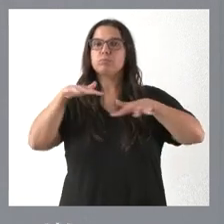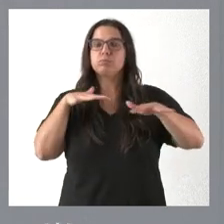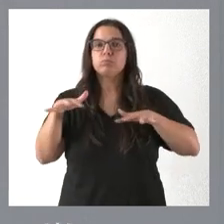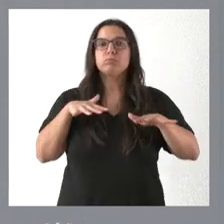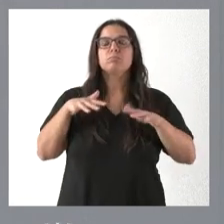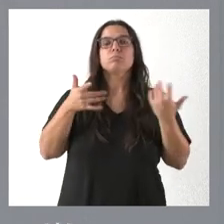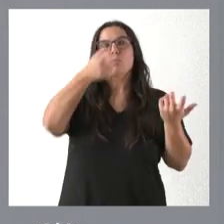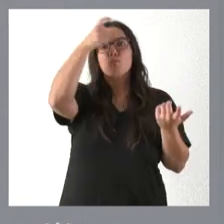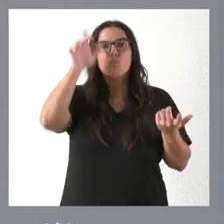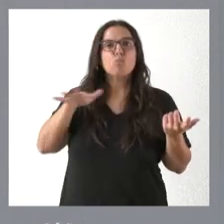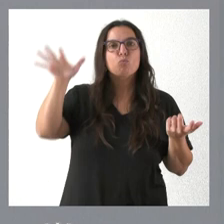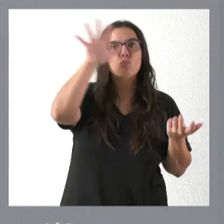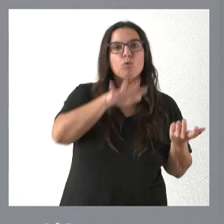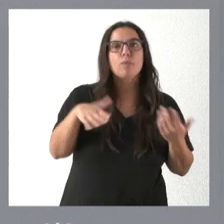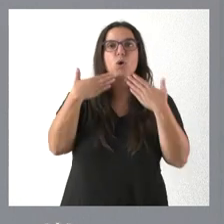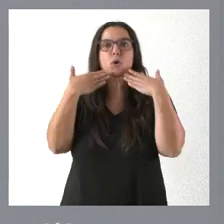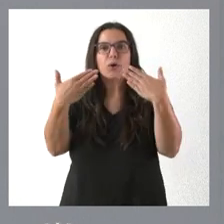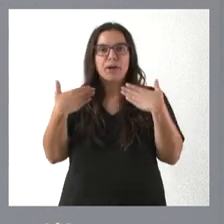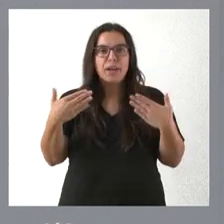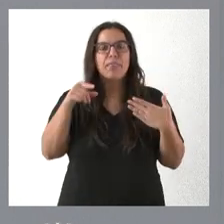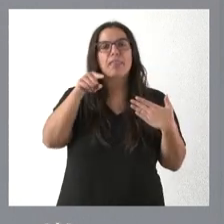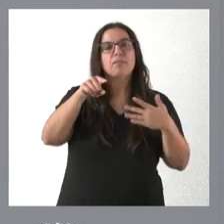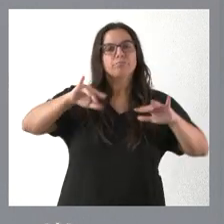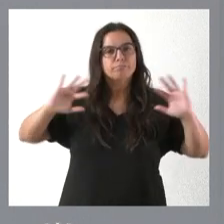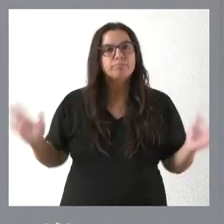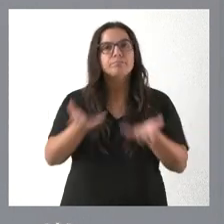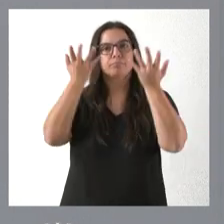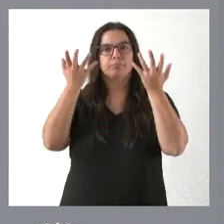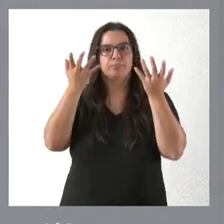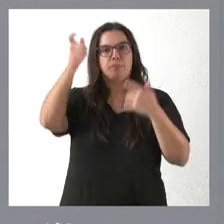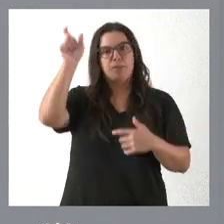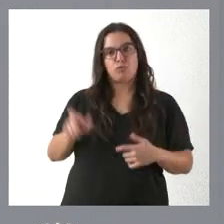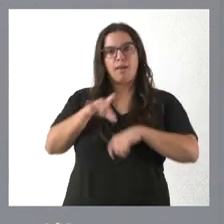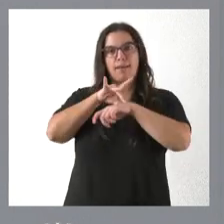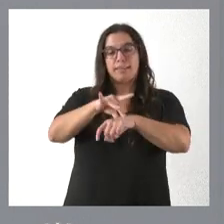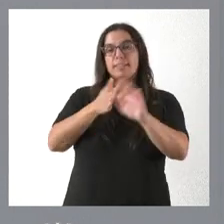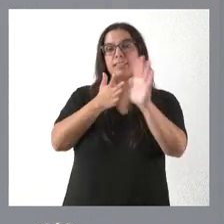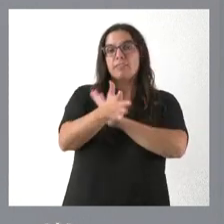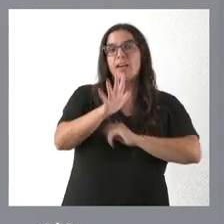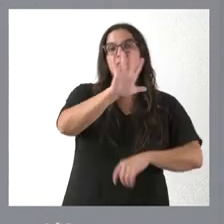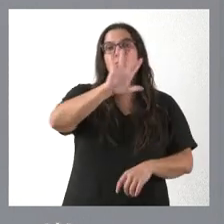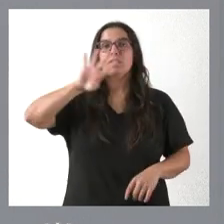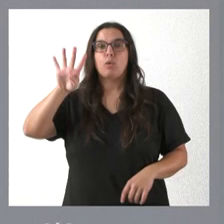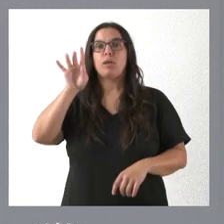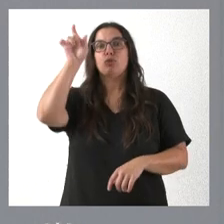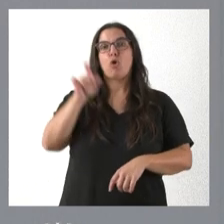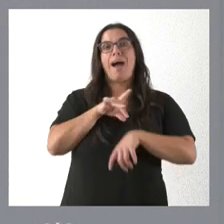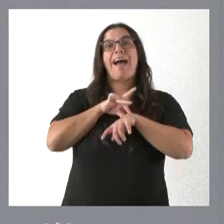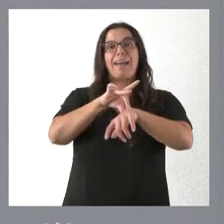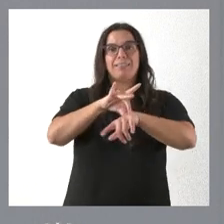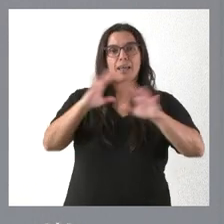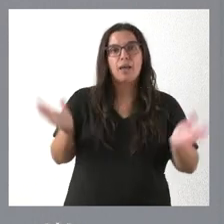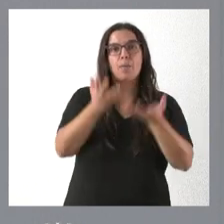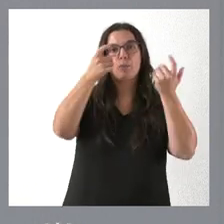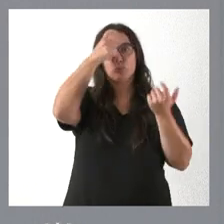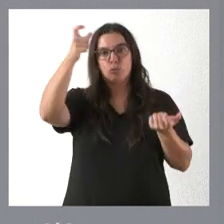a través de estos agentes de impulso rural estamos hablando de 54 agentes de una inversión global